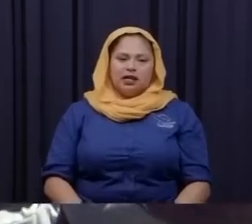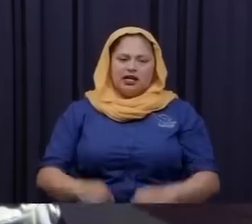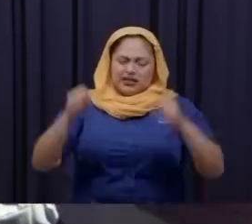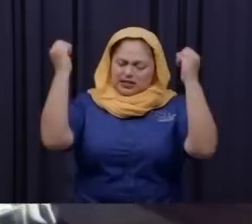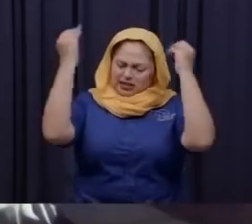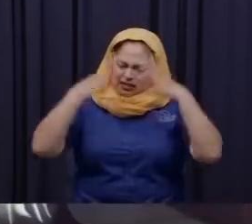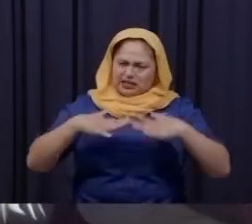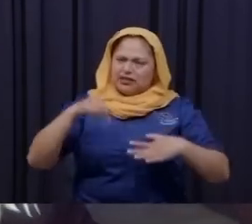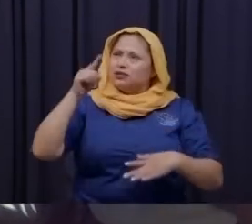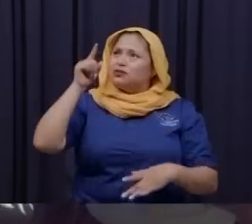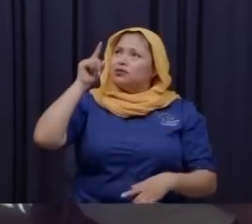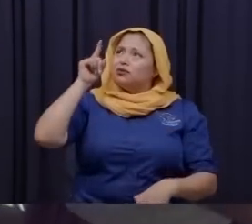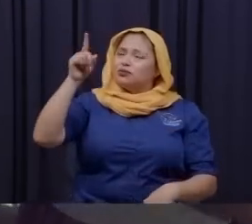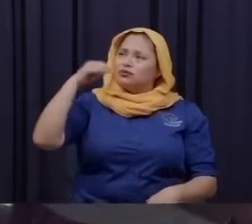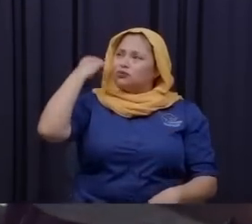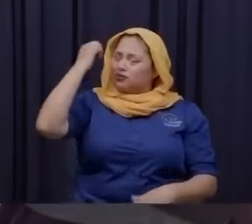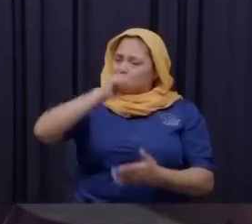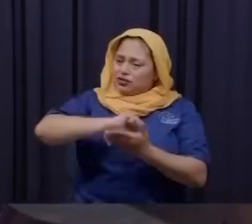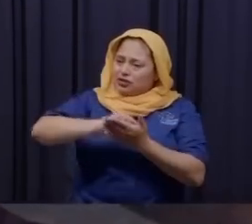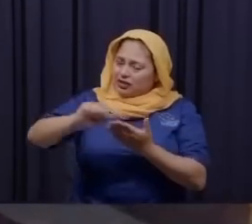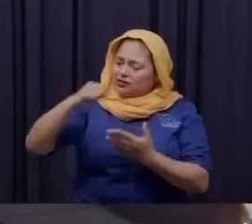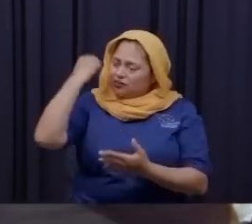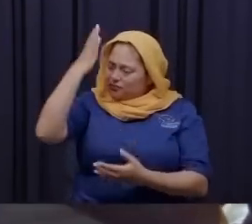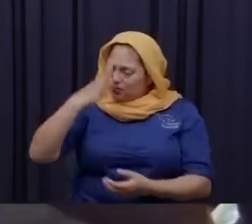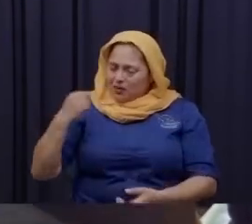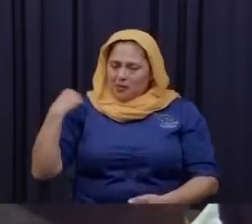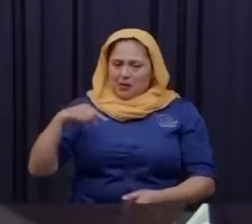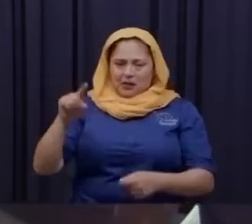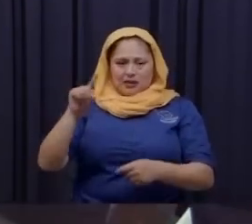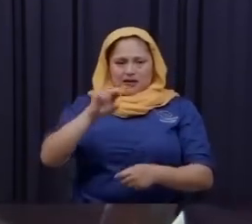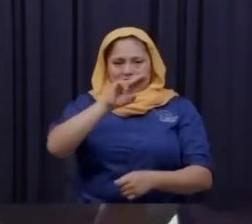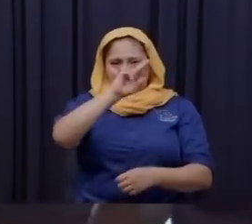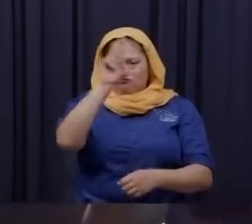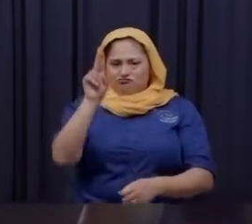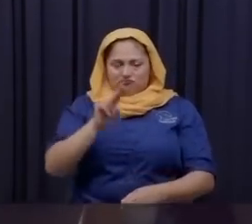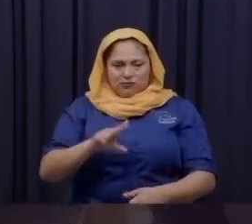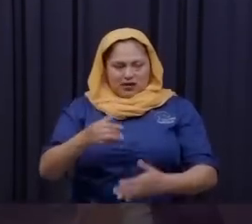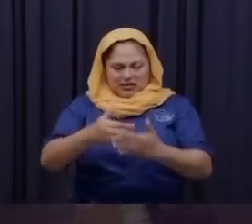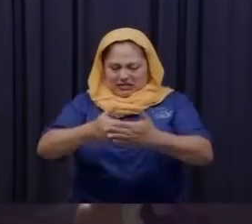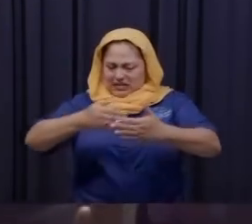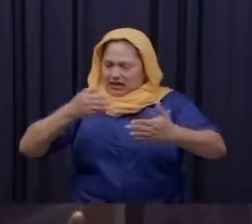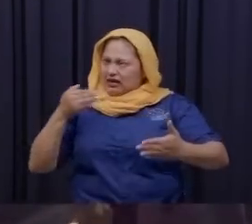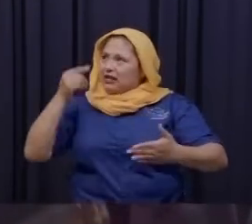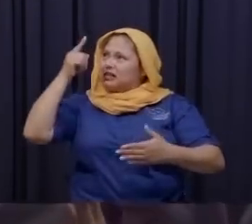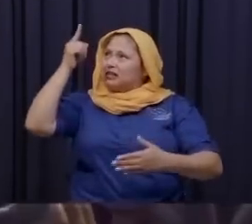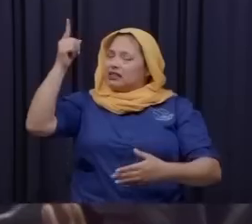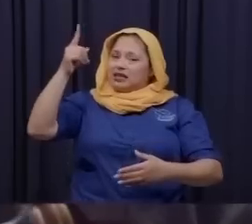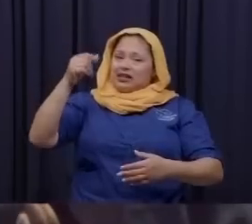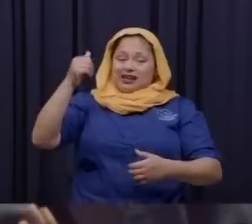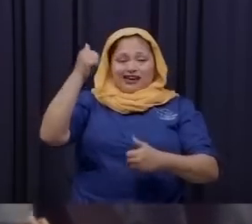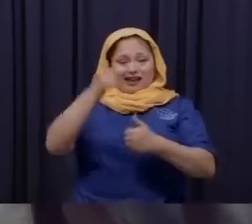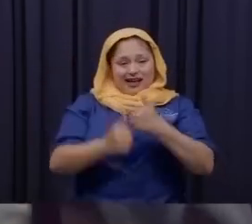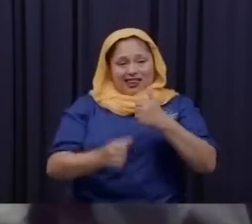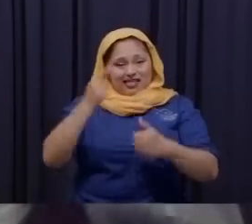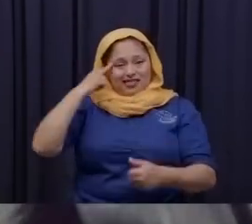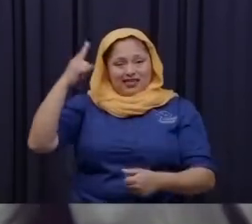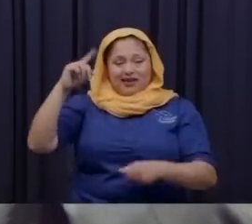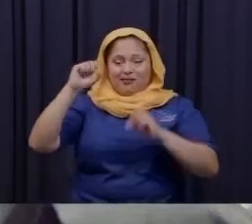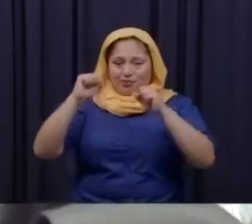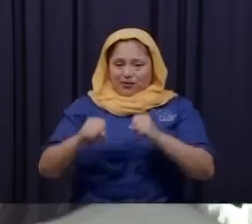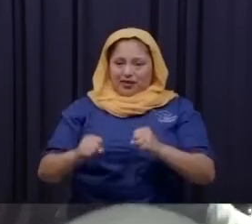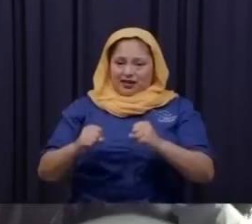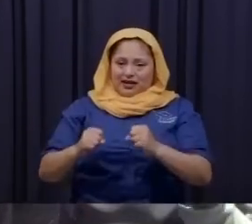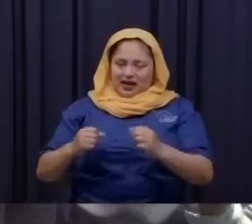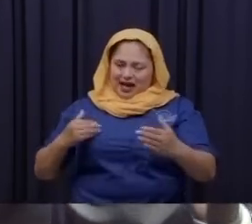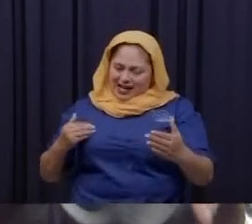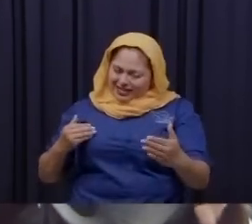Llénalos con tu Santo Espíritu, Padre, en el nombre de Jesús, para que nunca se aparten de tus caminos, sino que al contrario, cada día puedan tener un desarrollo